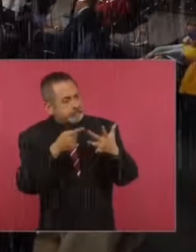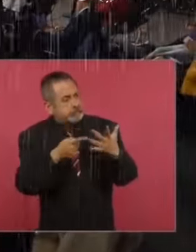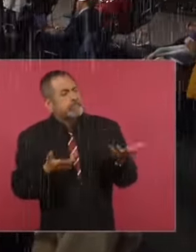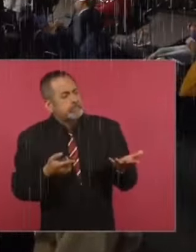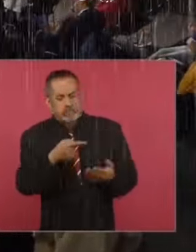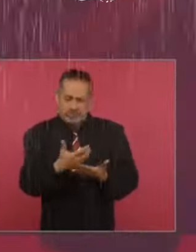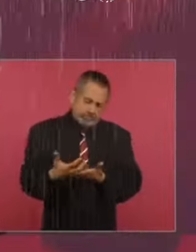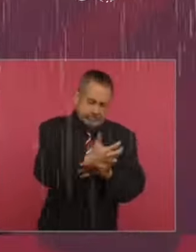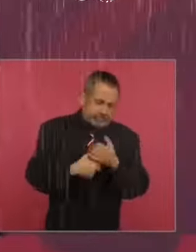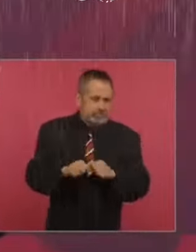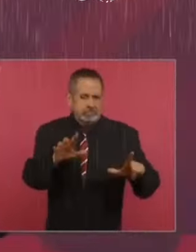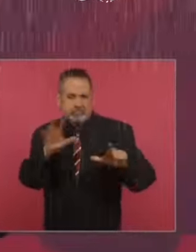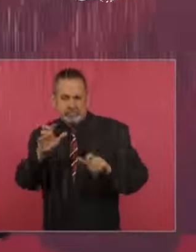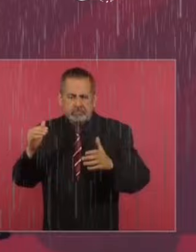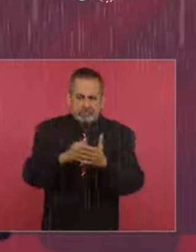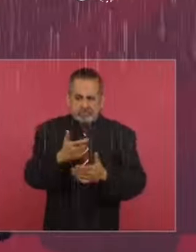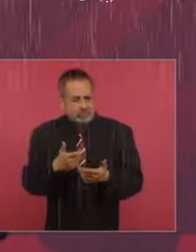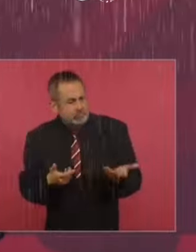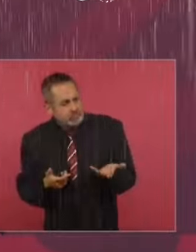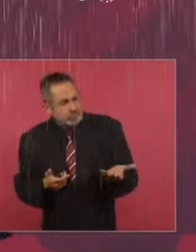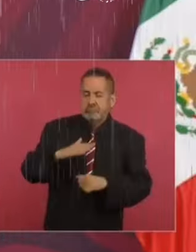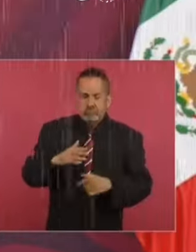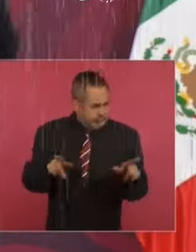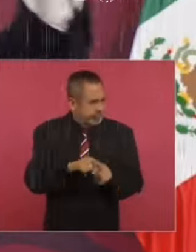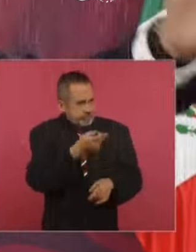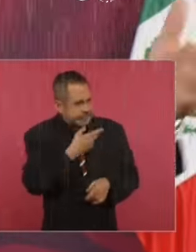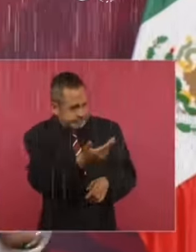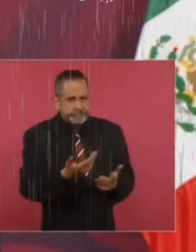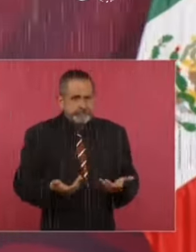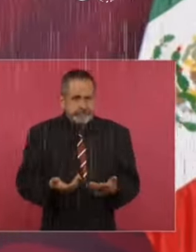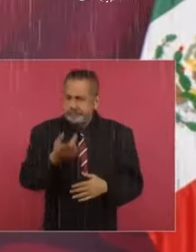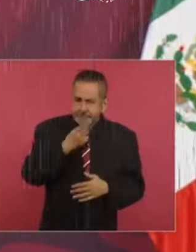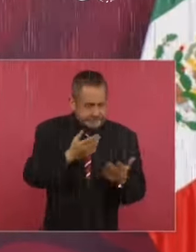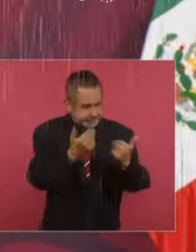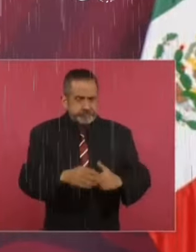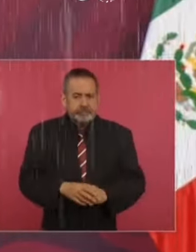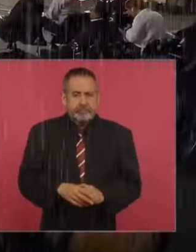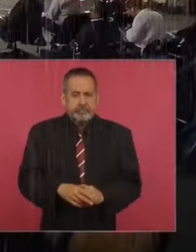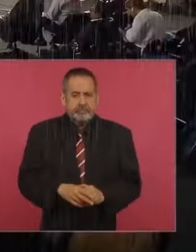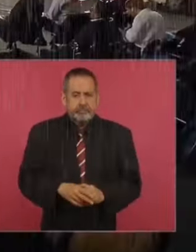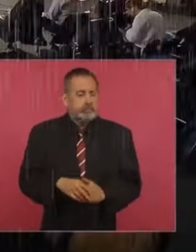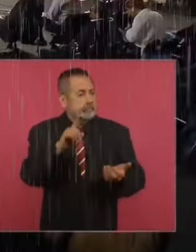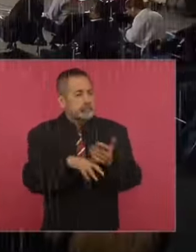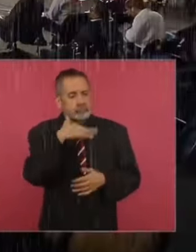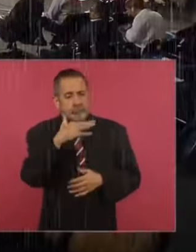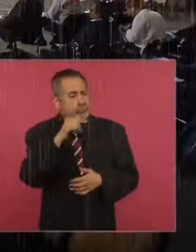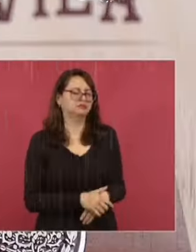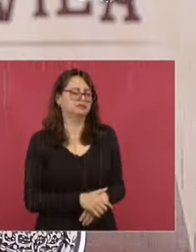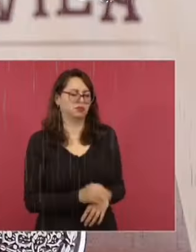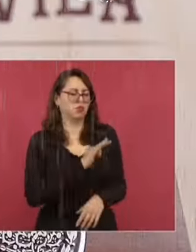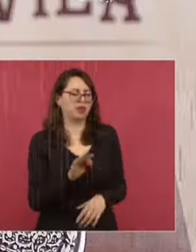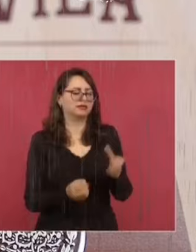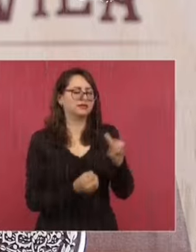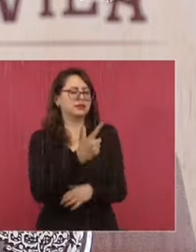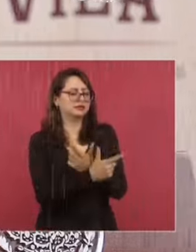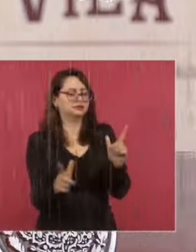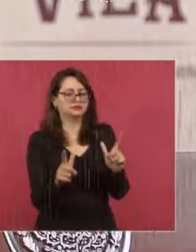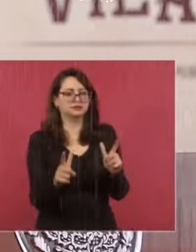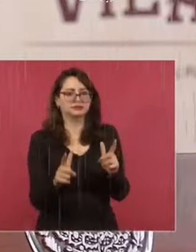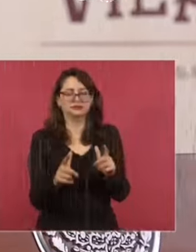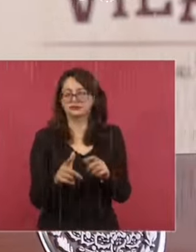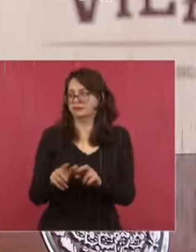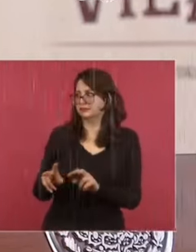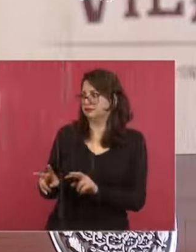qué ganan 700 mil pesos mensuales. Y que nos digan también si hay corrupción o no hay corrupción. Entonces, ¿no creen